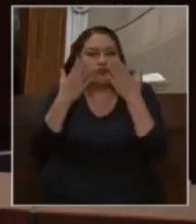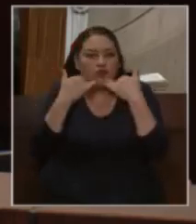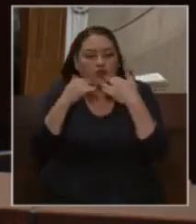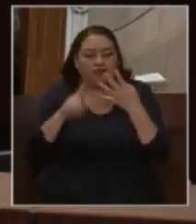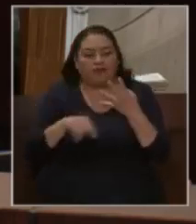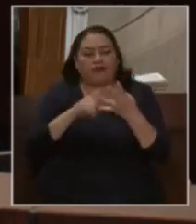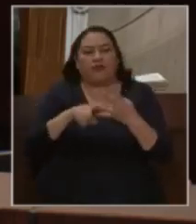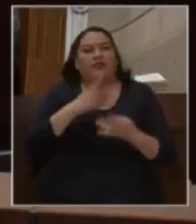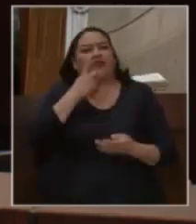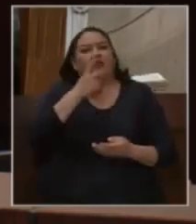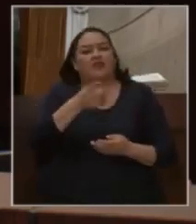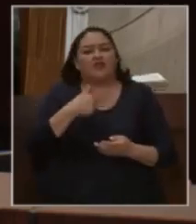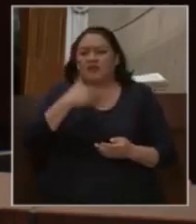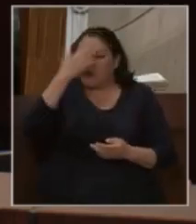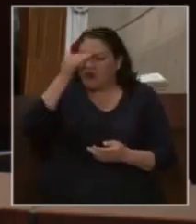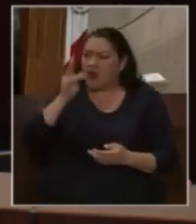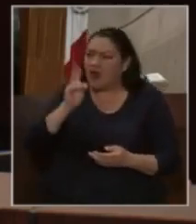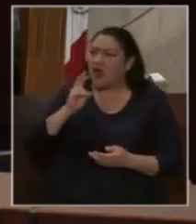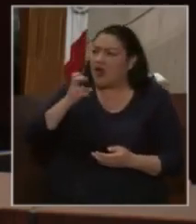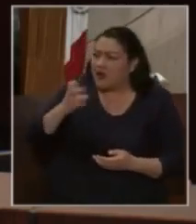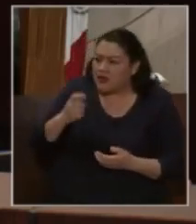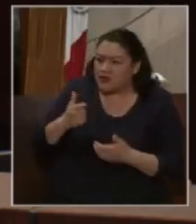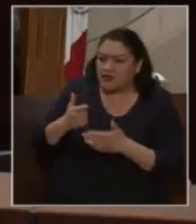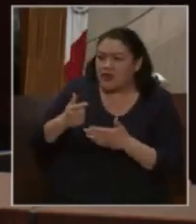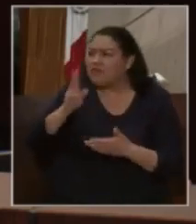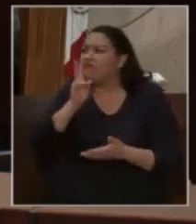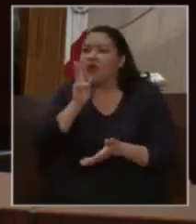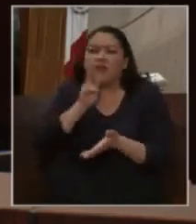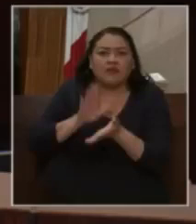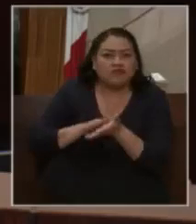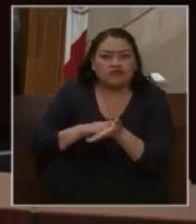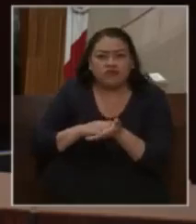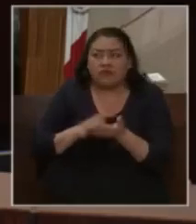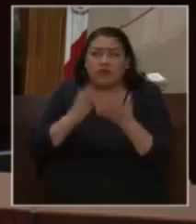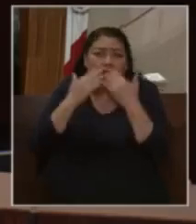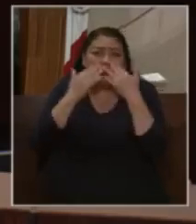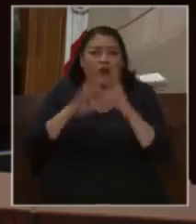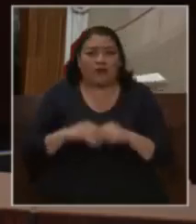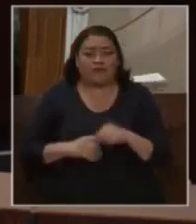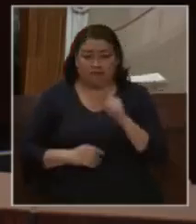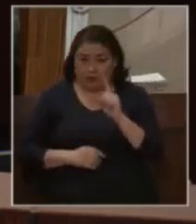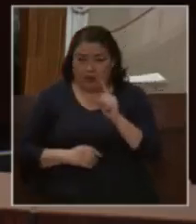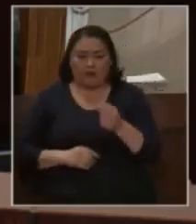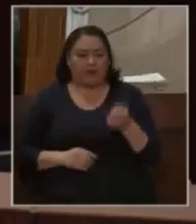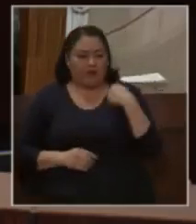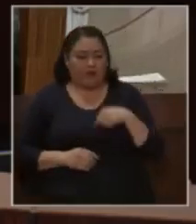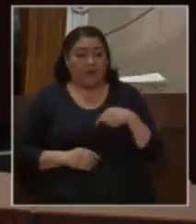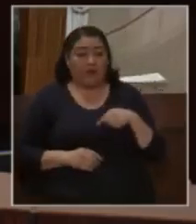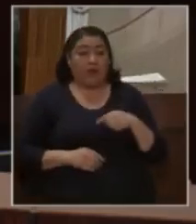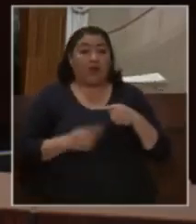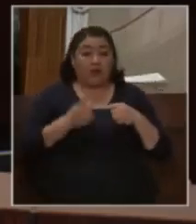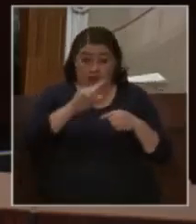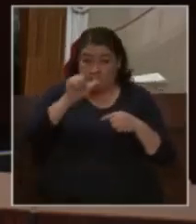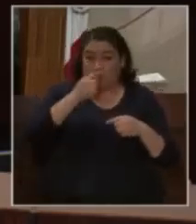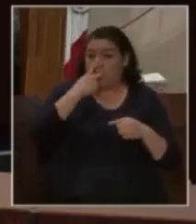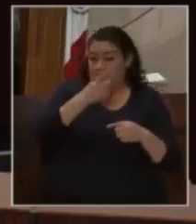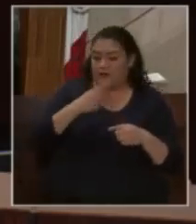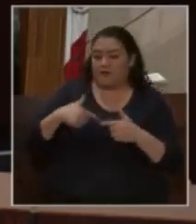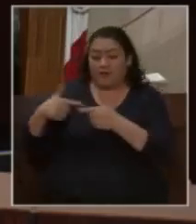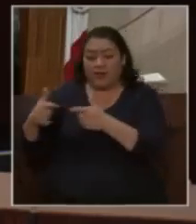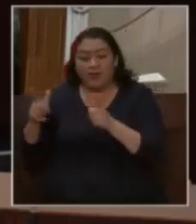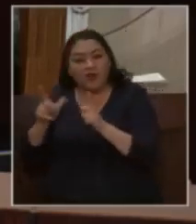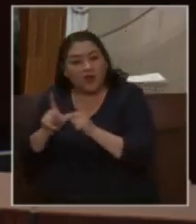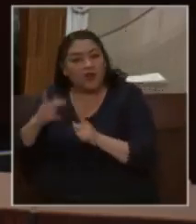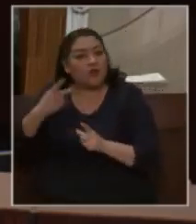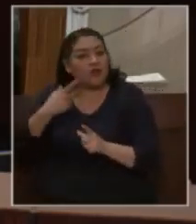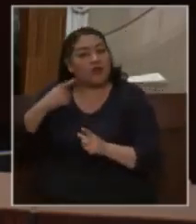lleven a justificar este extremo. Sin embargo, por otro lado, dice que el partido político Morena estuvo vinculado con la operación